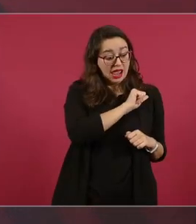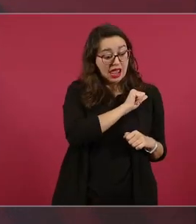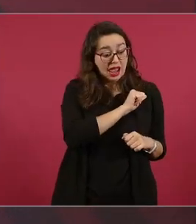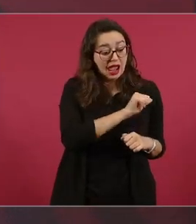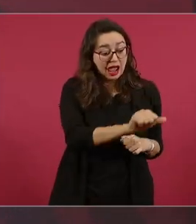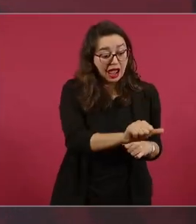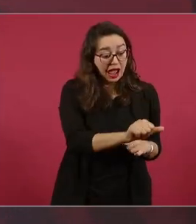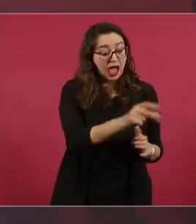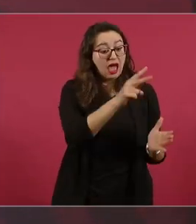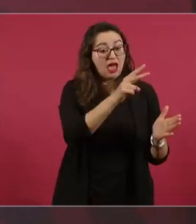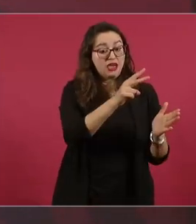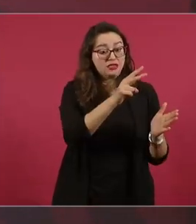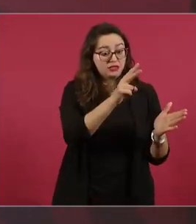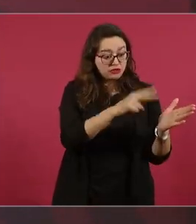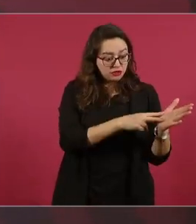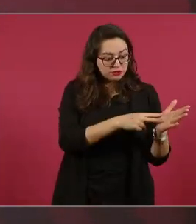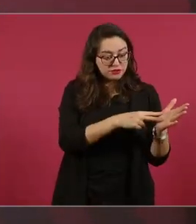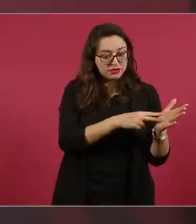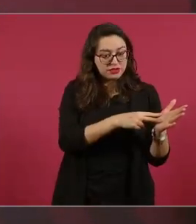1988, a